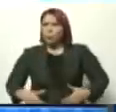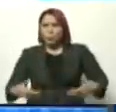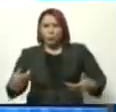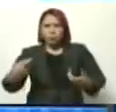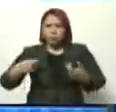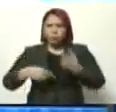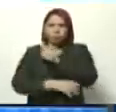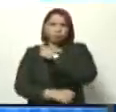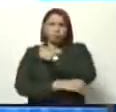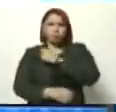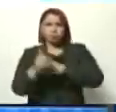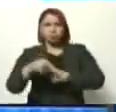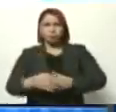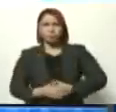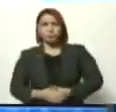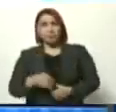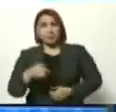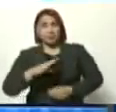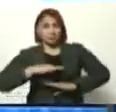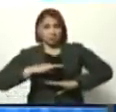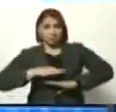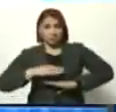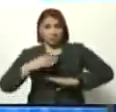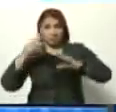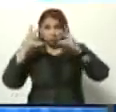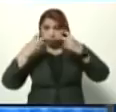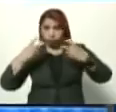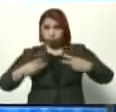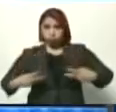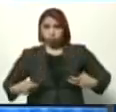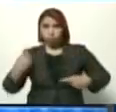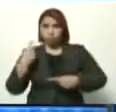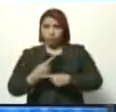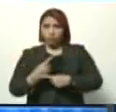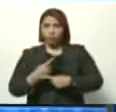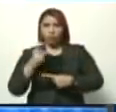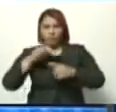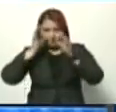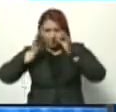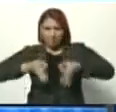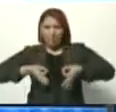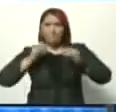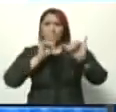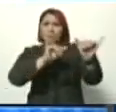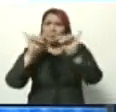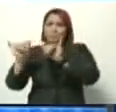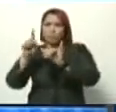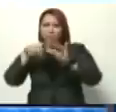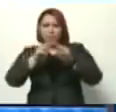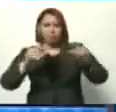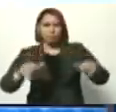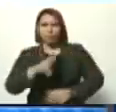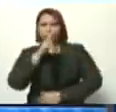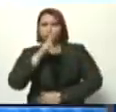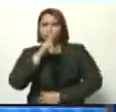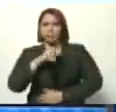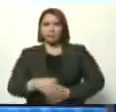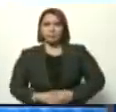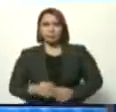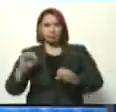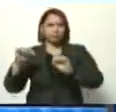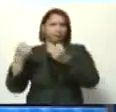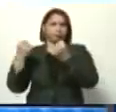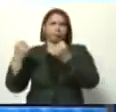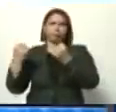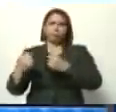corrupción? Esa es la autocrítica. Pero partiendo en un escenario terrible y bárbaro de bloqueo,